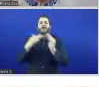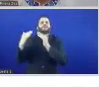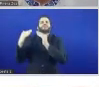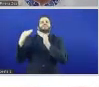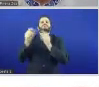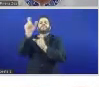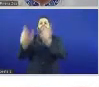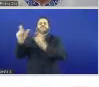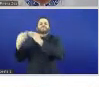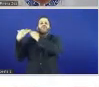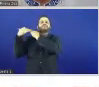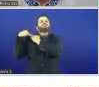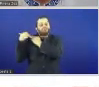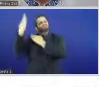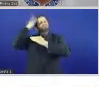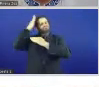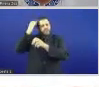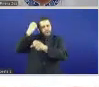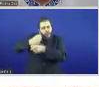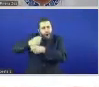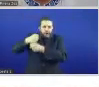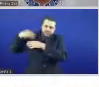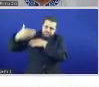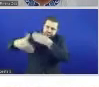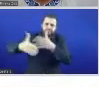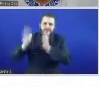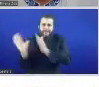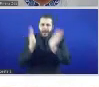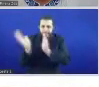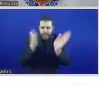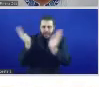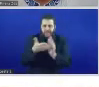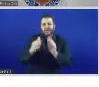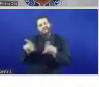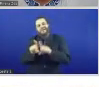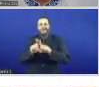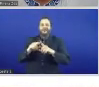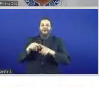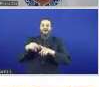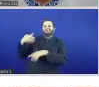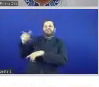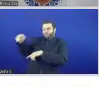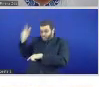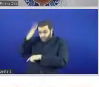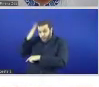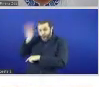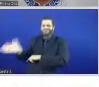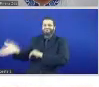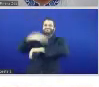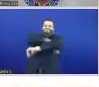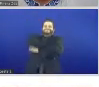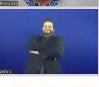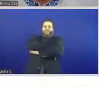su radar de confort para establecer nuevas relaciones con organizaciones que estén en